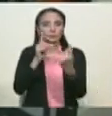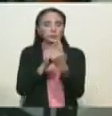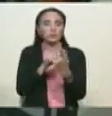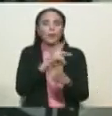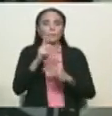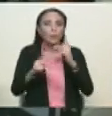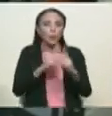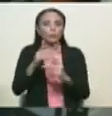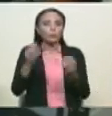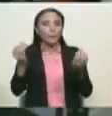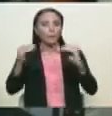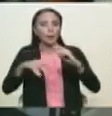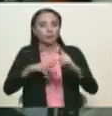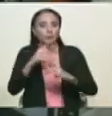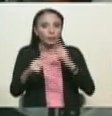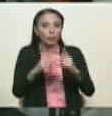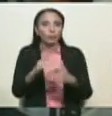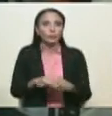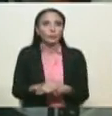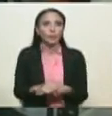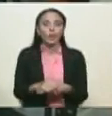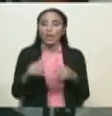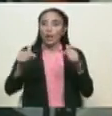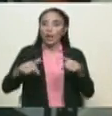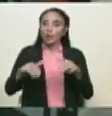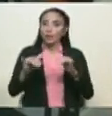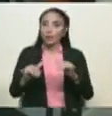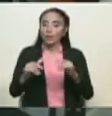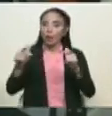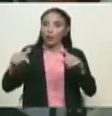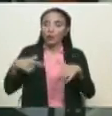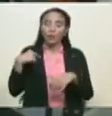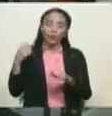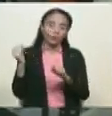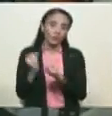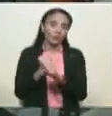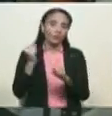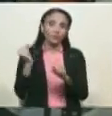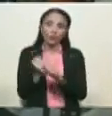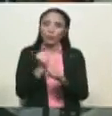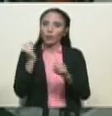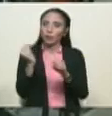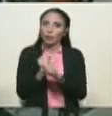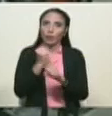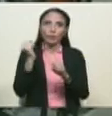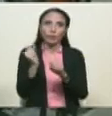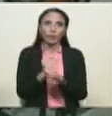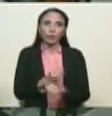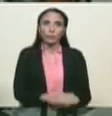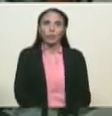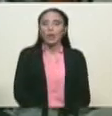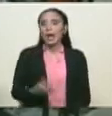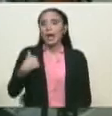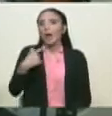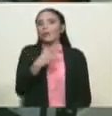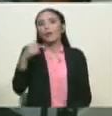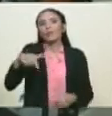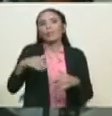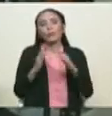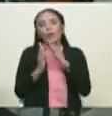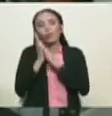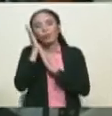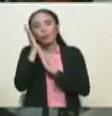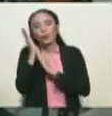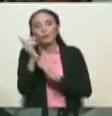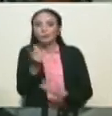la capacidad productiva, para que el pueblo de Guarena sepa que aquí se vive y se trabaja. y cada vez dejemos de ser ciudades dormitorios, ciudades donde la